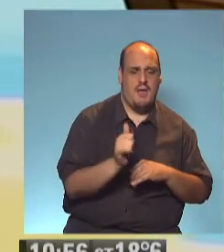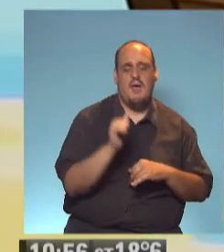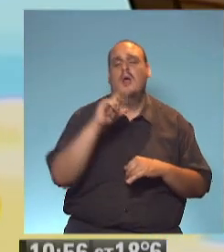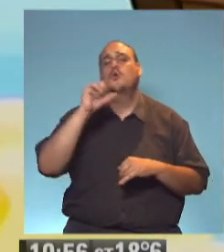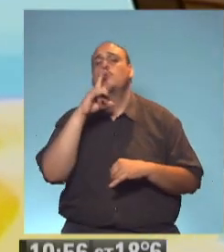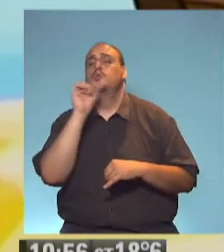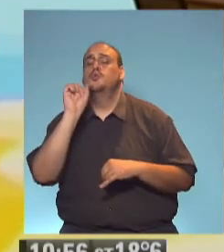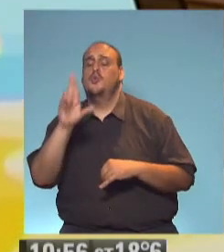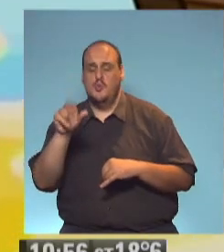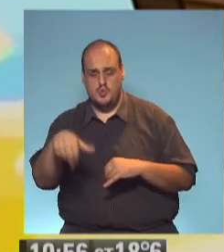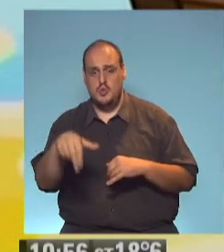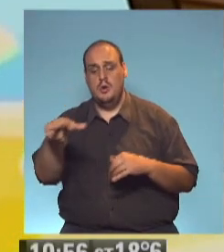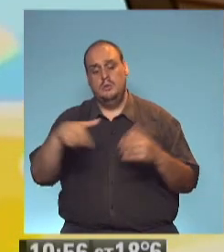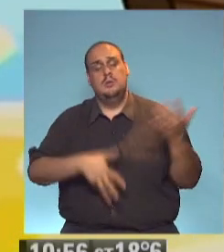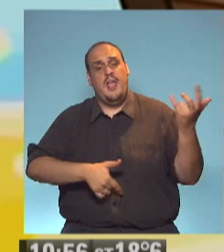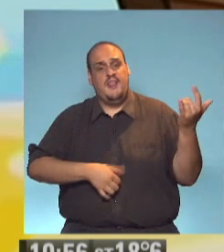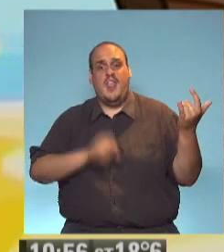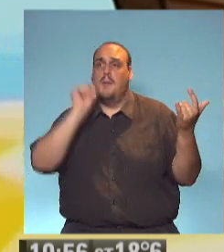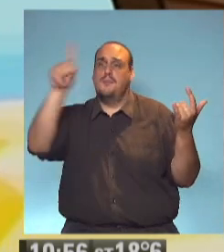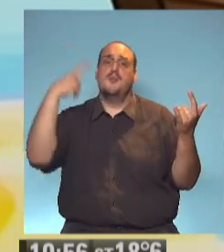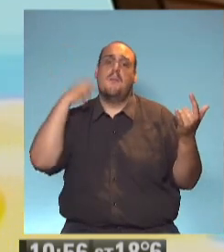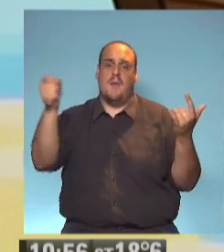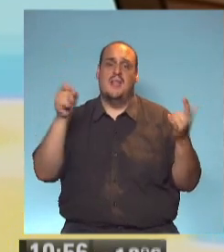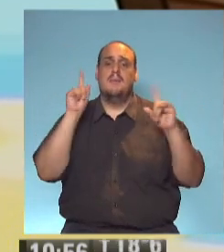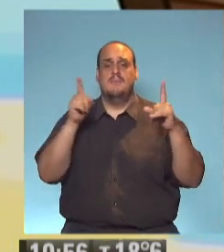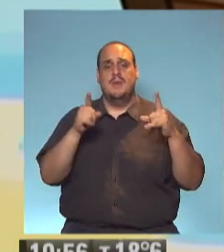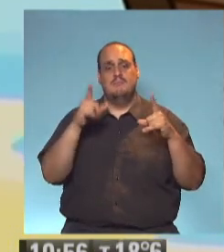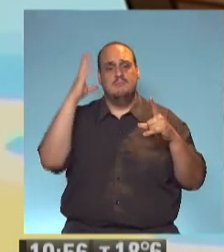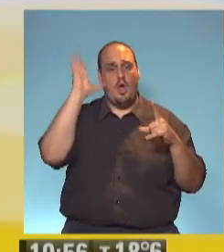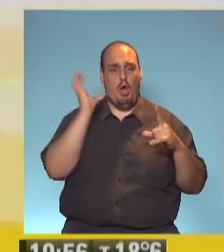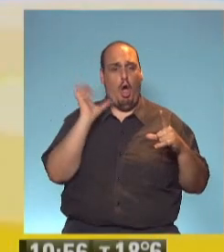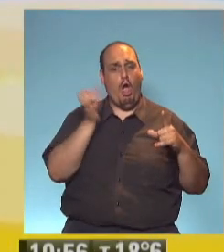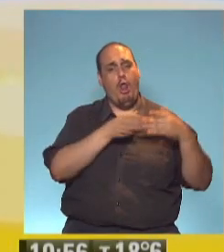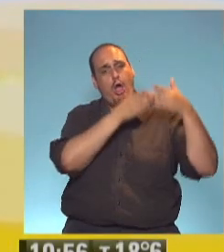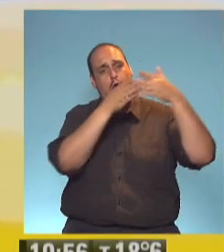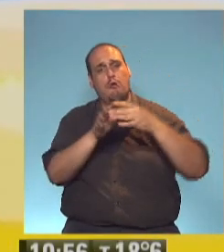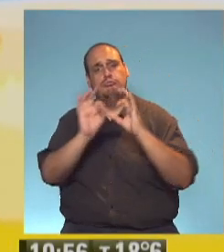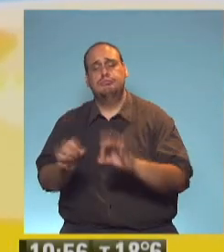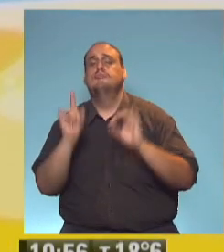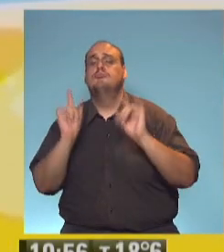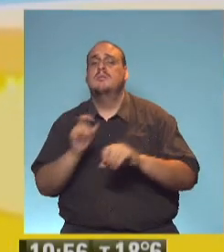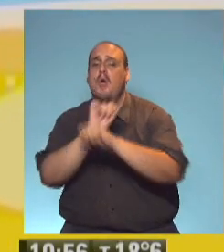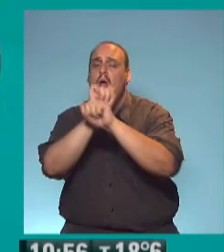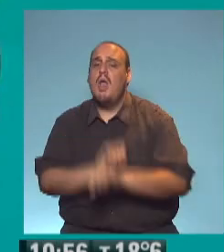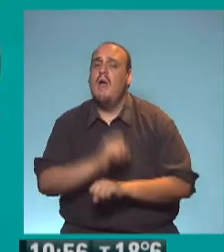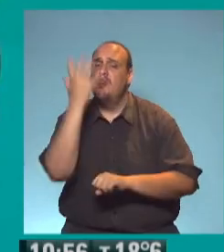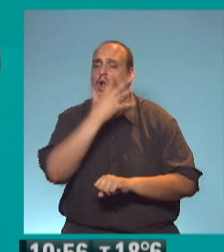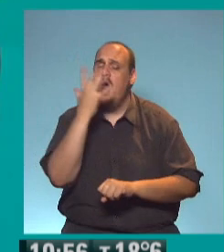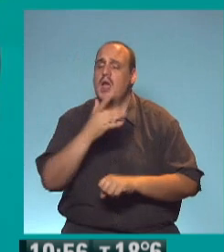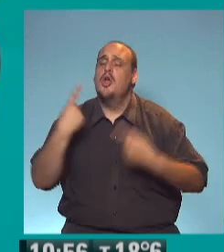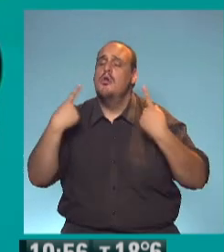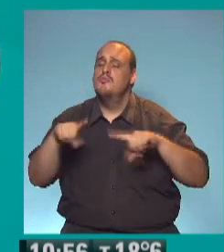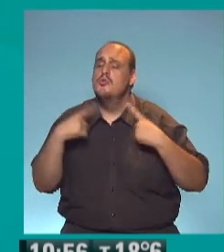los españoles en tiempos de la conquista de América. Claro, así como los esclavos negros trajeron sus ritmos y sus danzas. ¿Qué